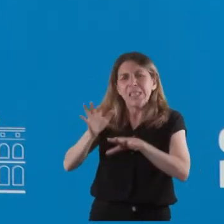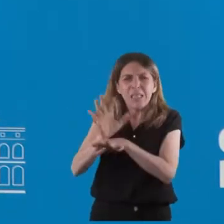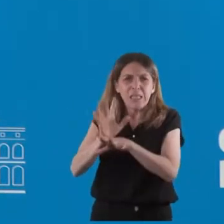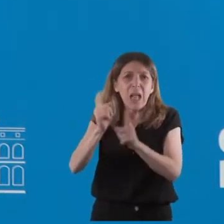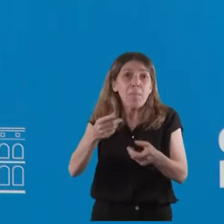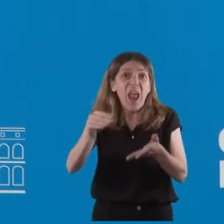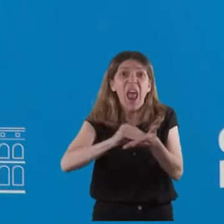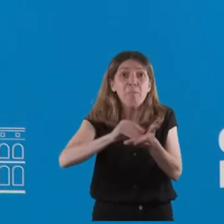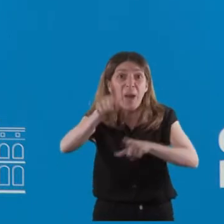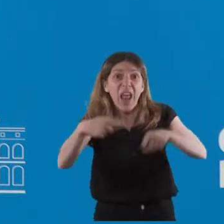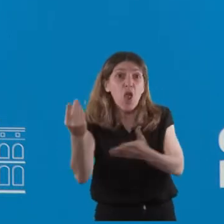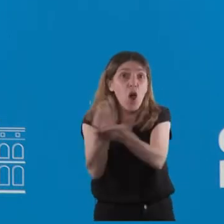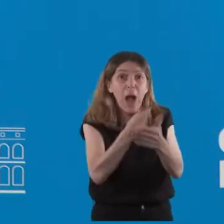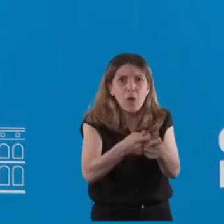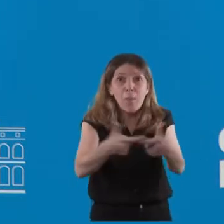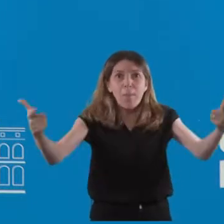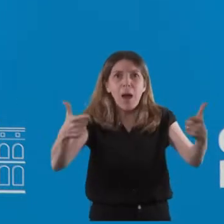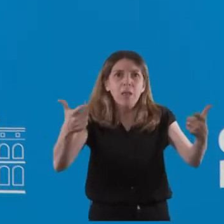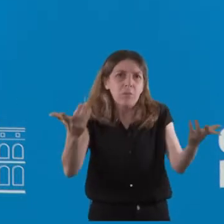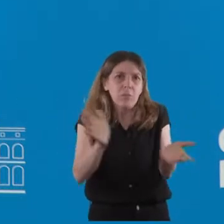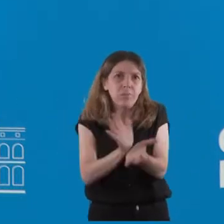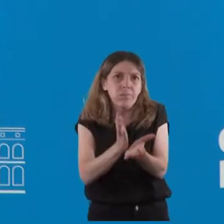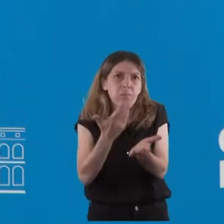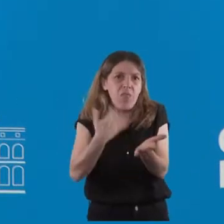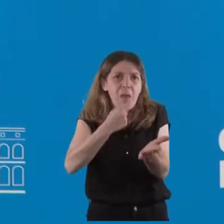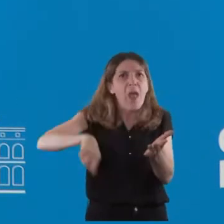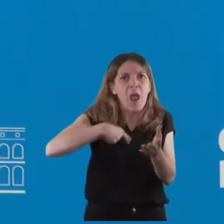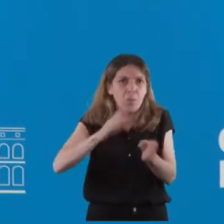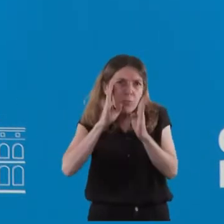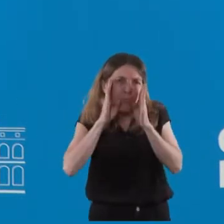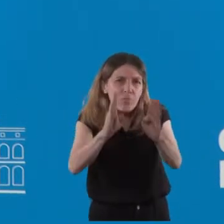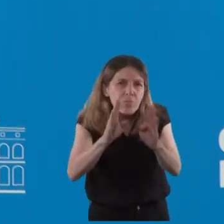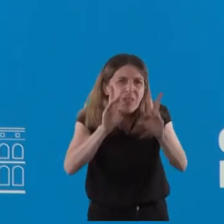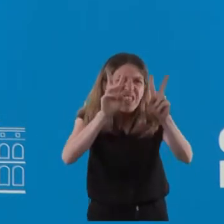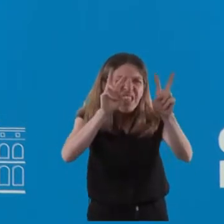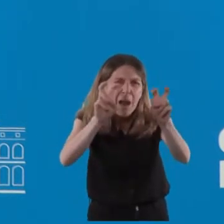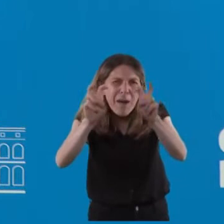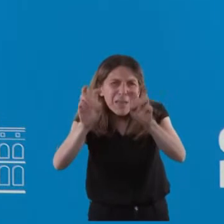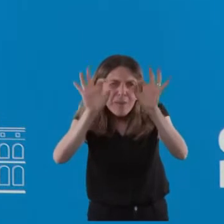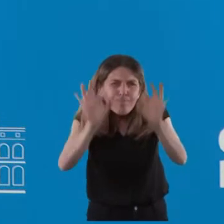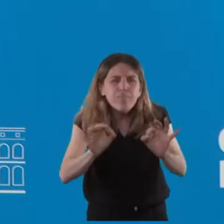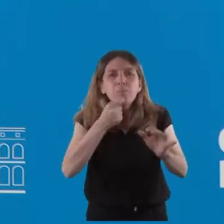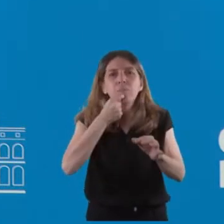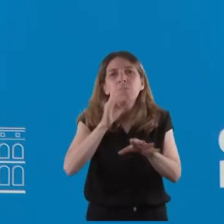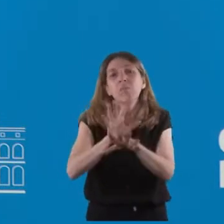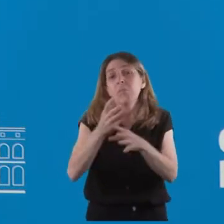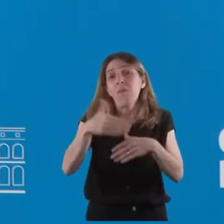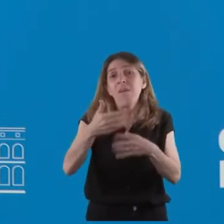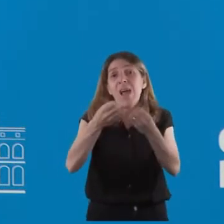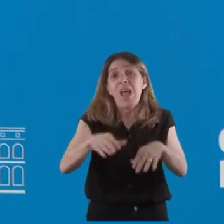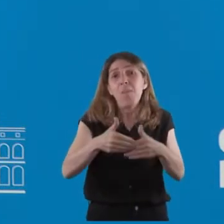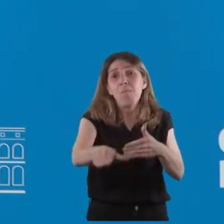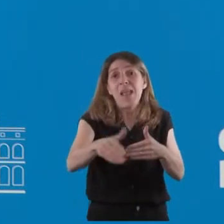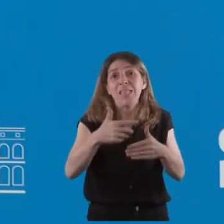que les estamos dando y en un momento en el cual tenemos que abocarnos a temas muy puntuales como por ejemplo es el inicio de las clases ahora